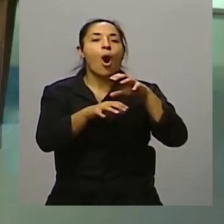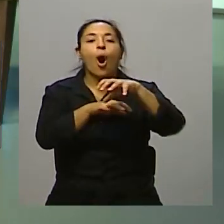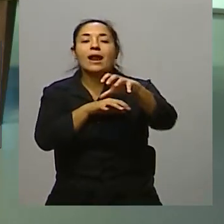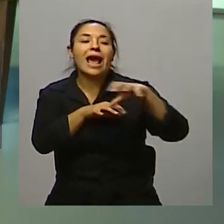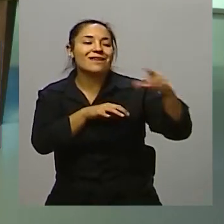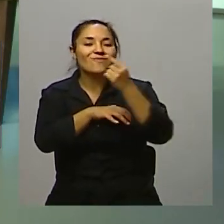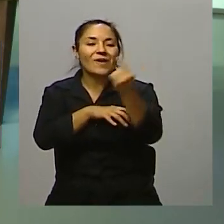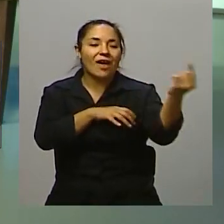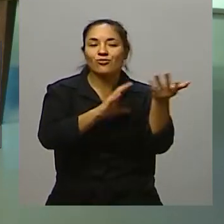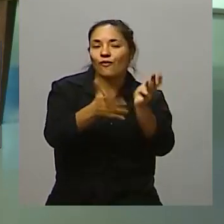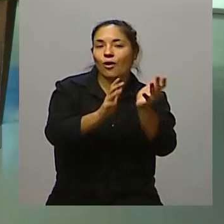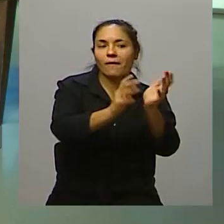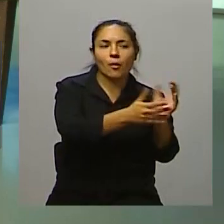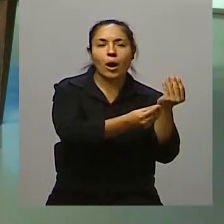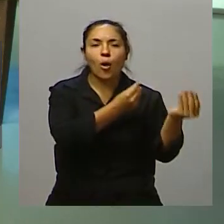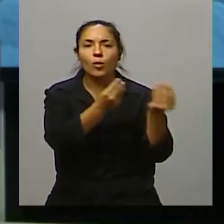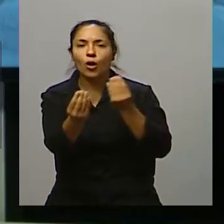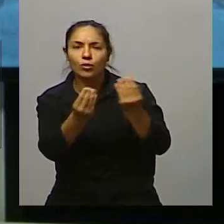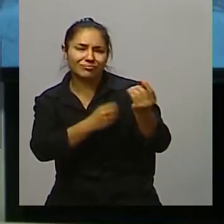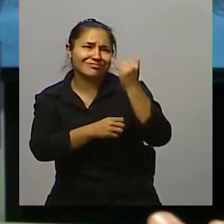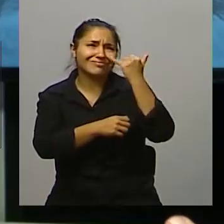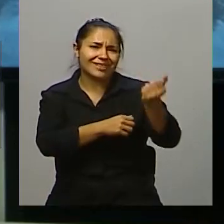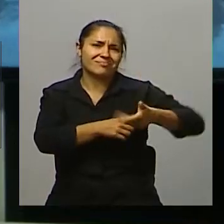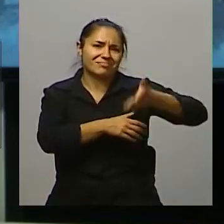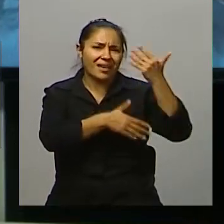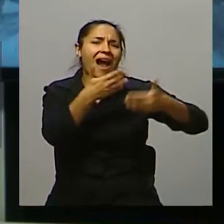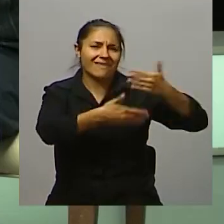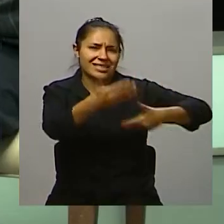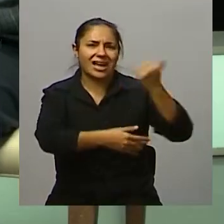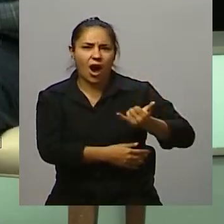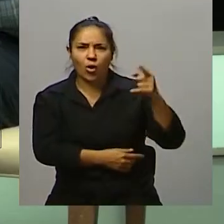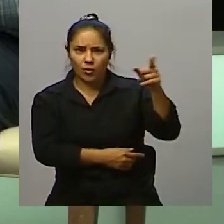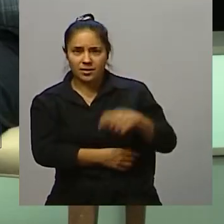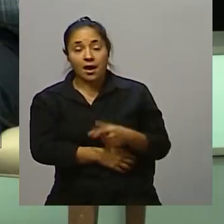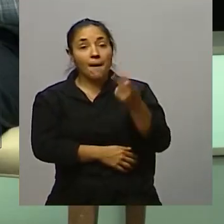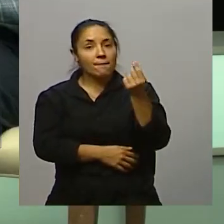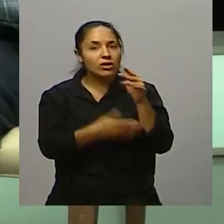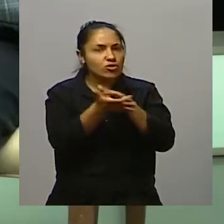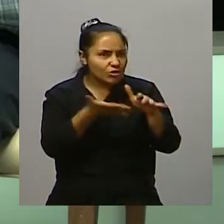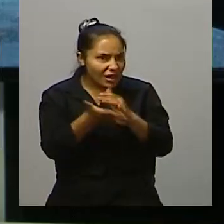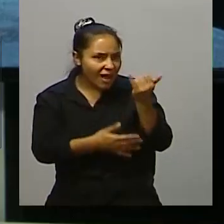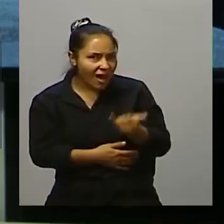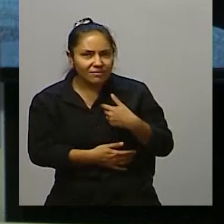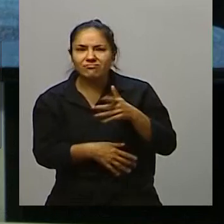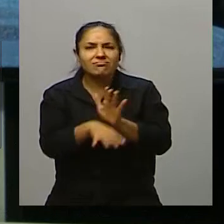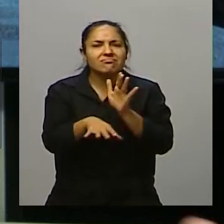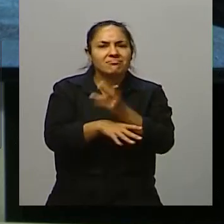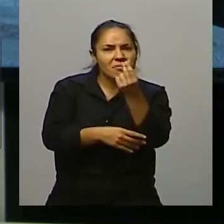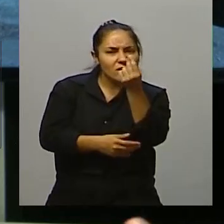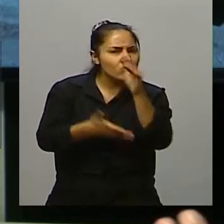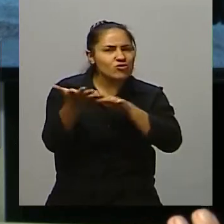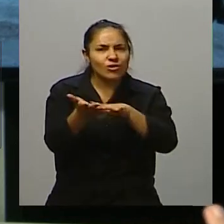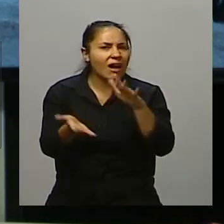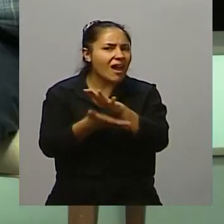área. Por lejos, seguramente el más avanzado de Latinoamérica. Vos decís que cuenta con precios sociales. Sí. ¿Qué son precios sociales?